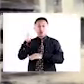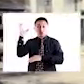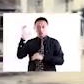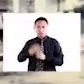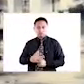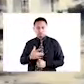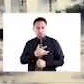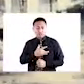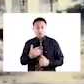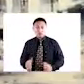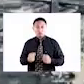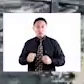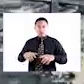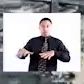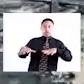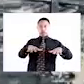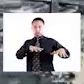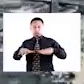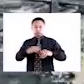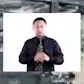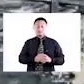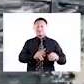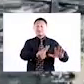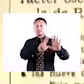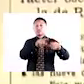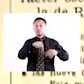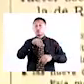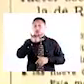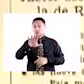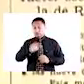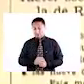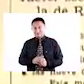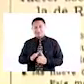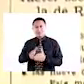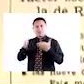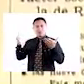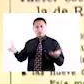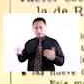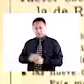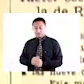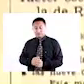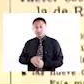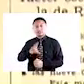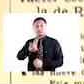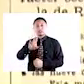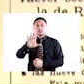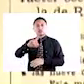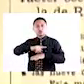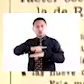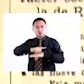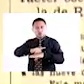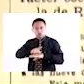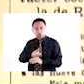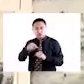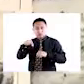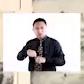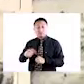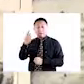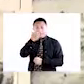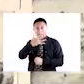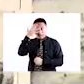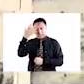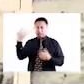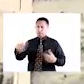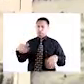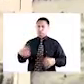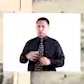Colombia sienten un poderoso sismo de 7.5 grados. Diario El Comercio recoge que el movimiento telúrico se sintió durante 75 segundos. La ciudad